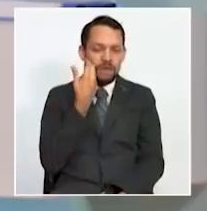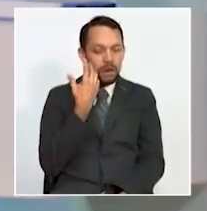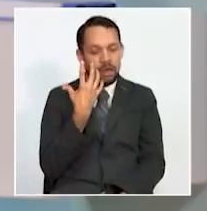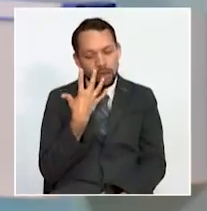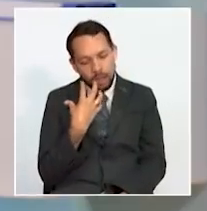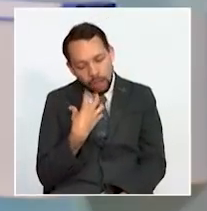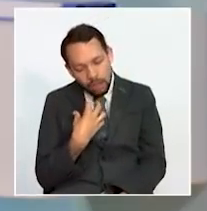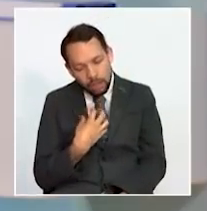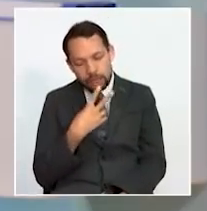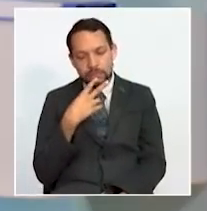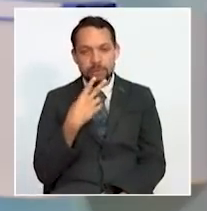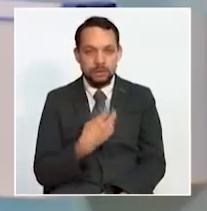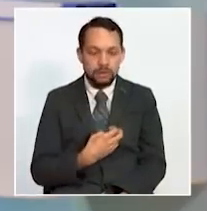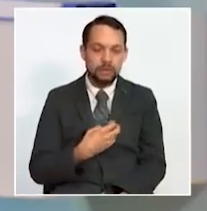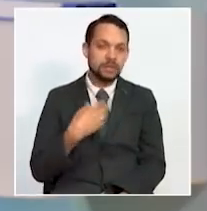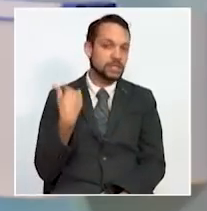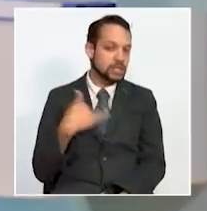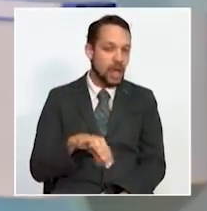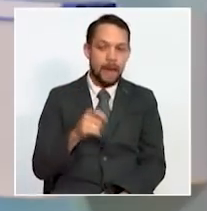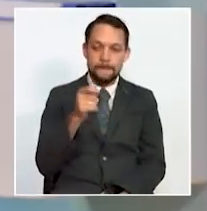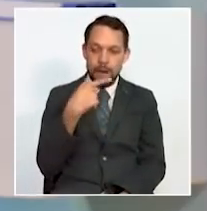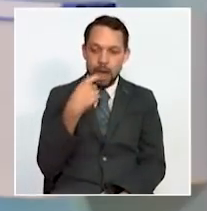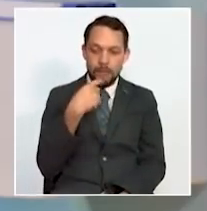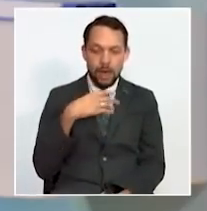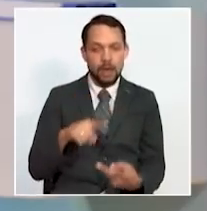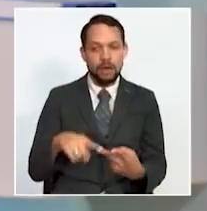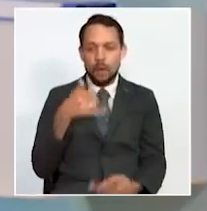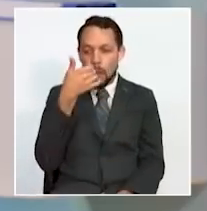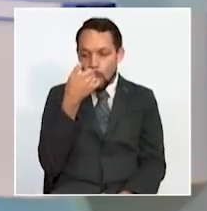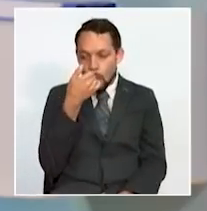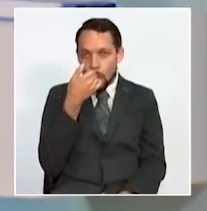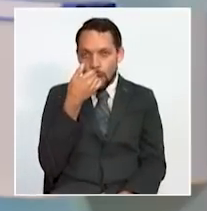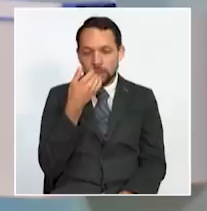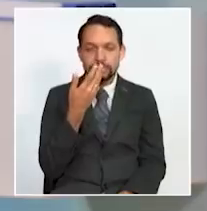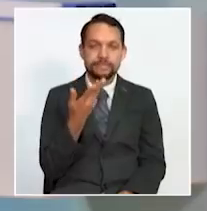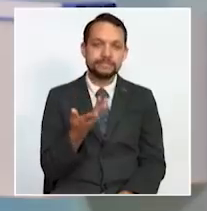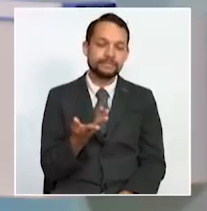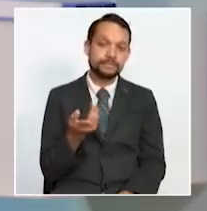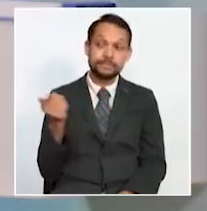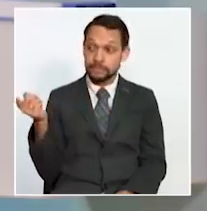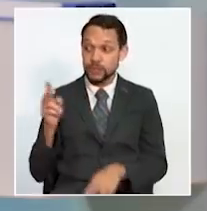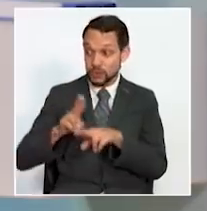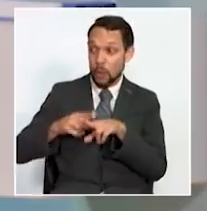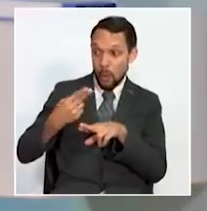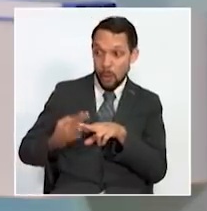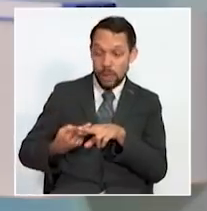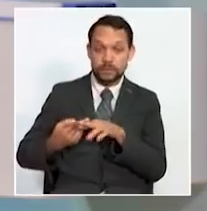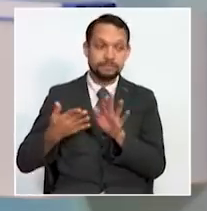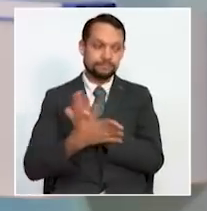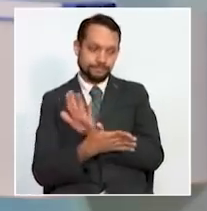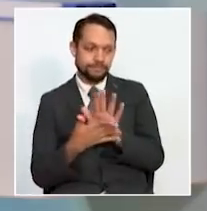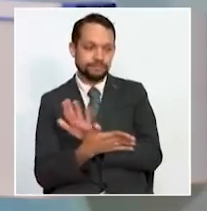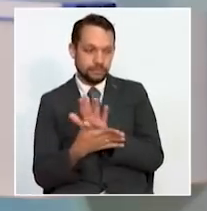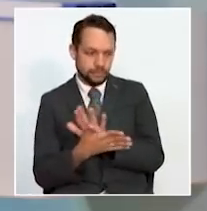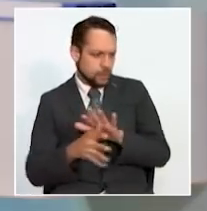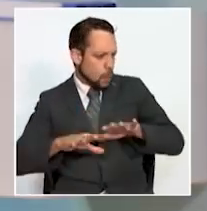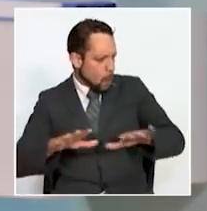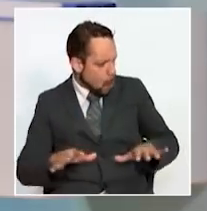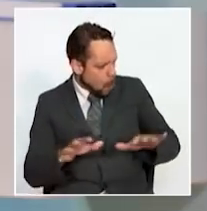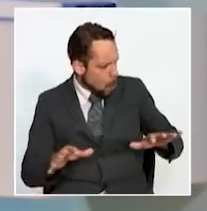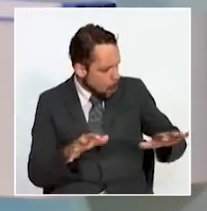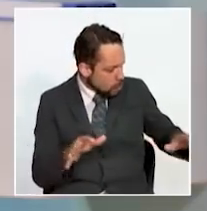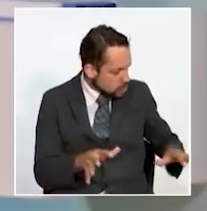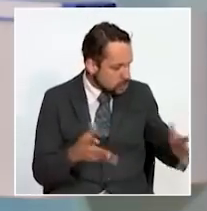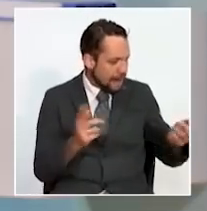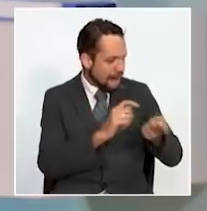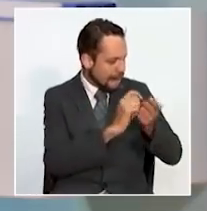que tomar este medicamento el resto de la vida. Nos ha resumido mi sobrino Álvaro Augusto que hay muchas cosas, lo que tratamos de